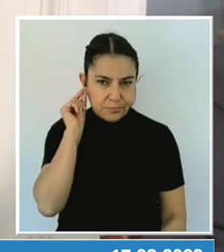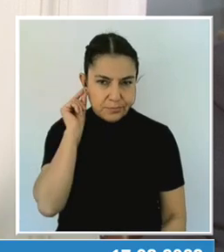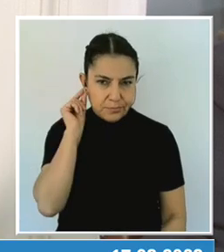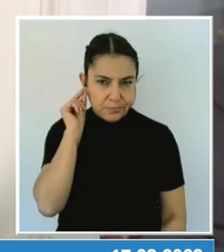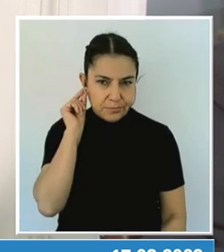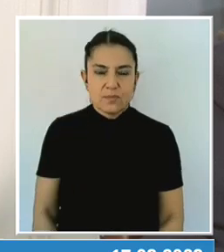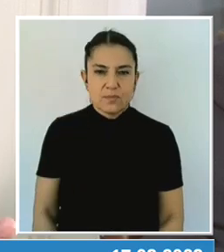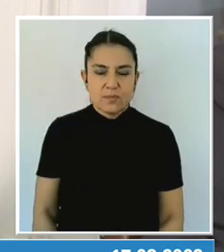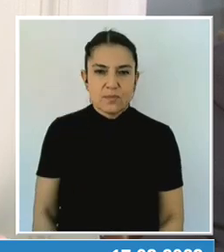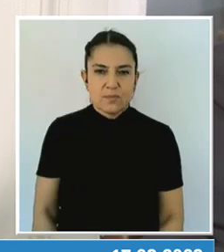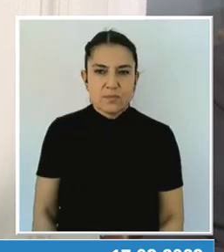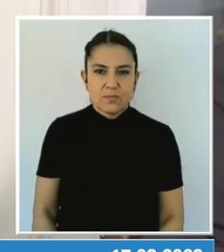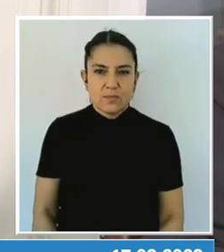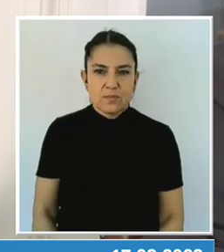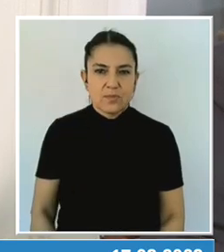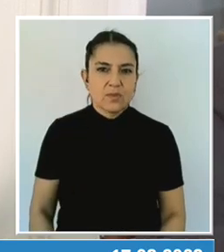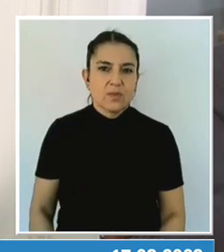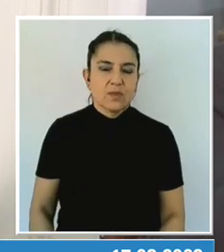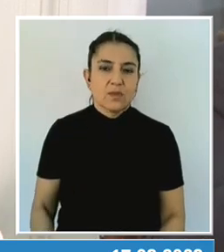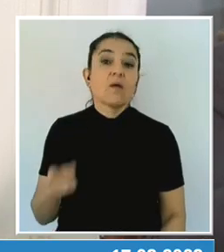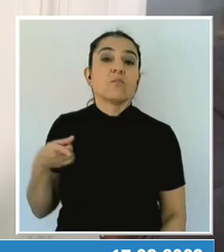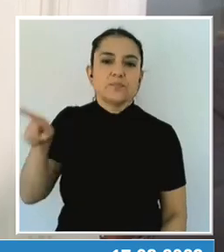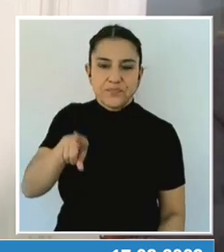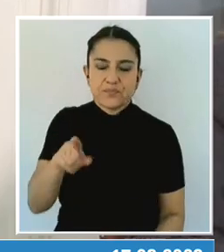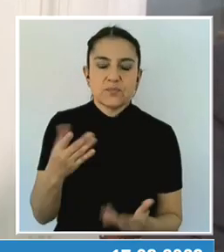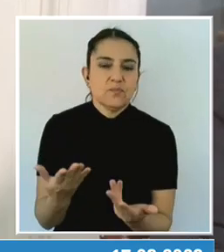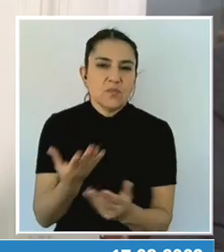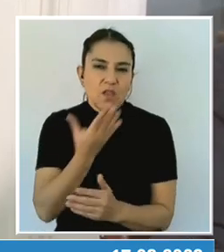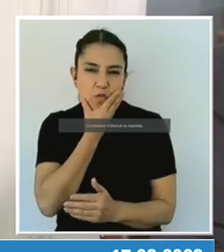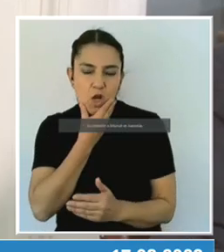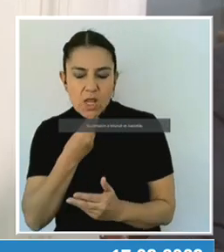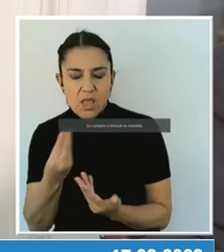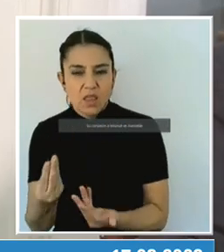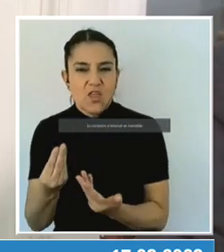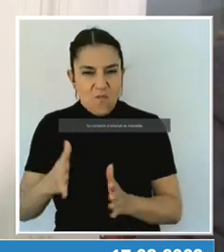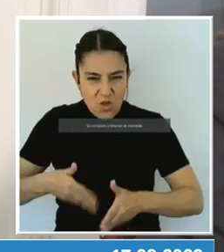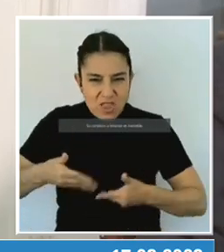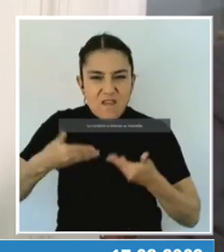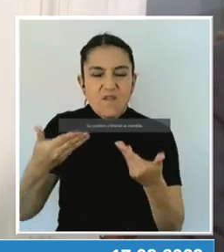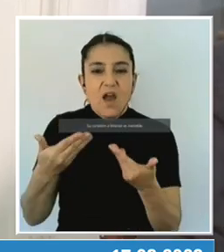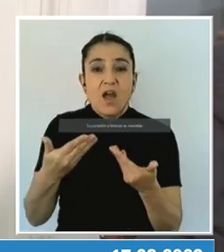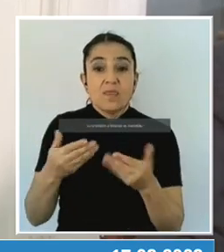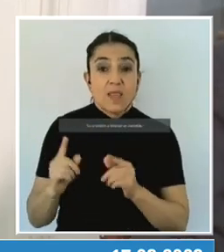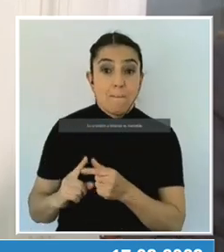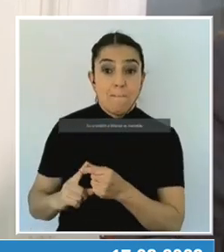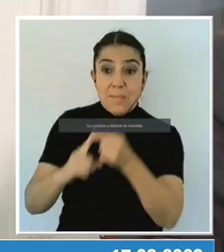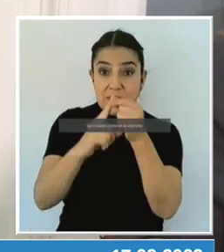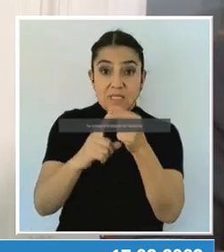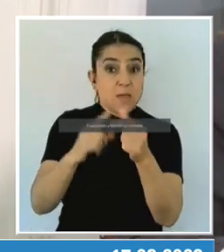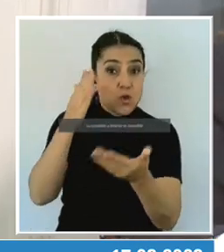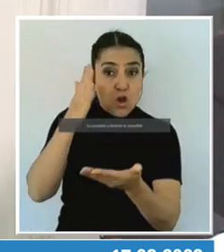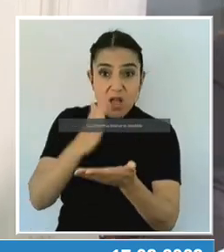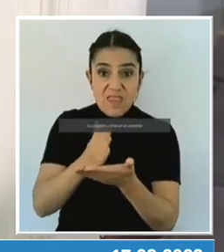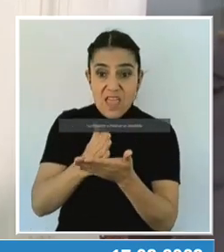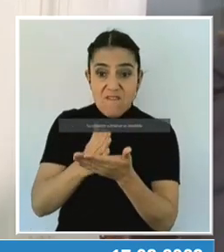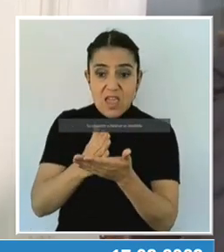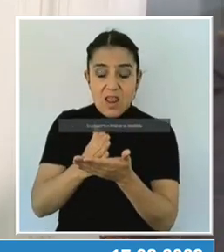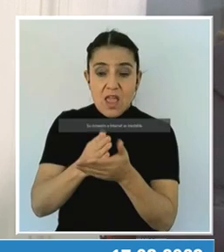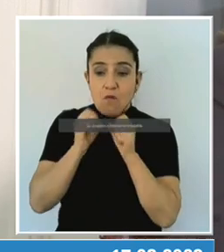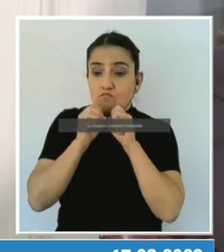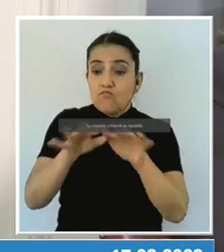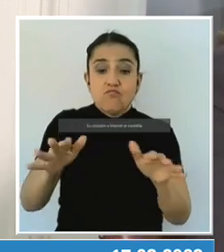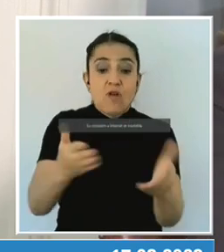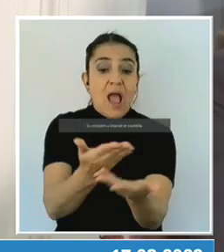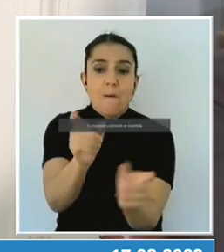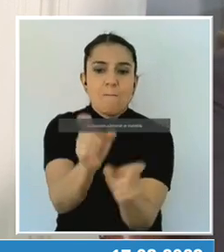bonito, muy retórico, muy motivante. Los principios tienen que llegarle a la gente y tenemos que